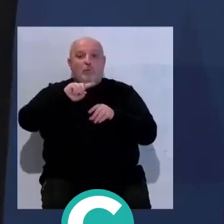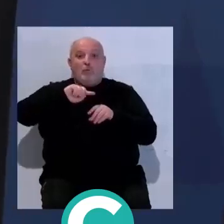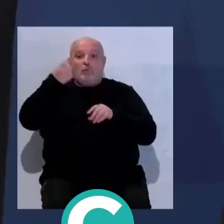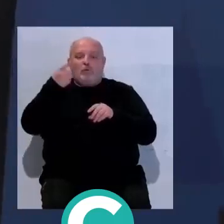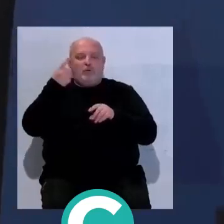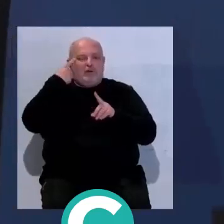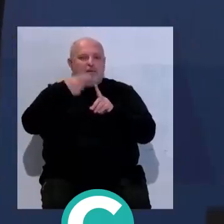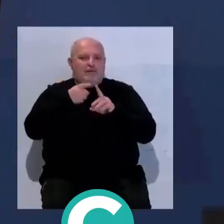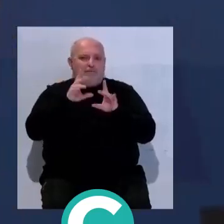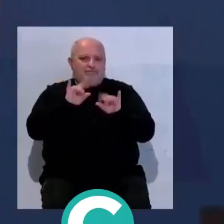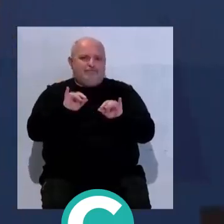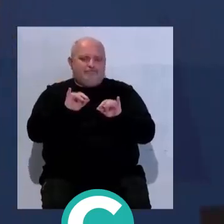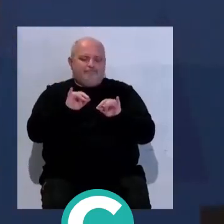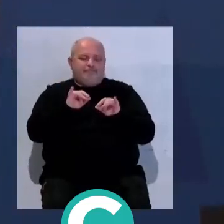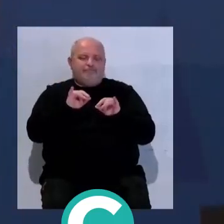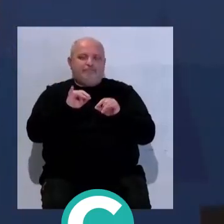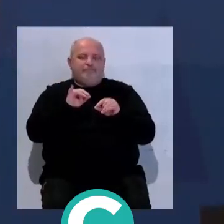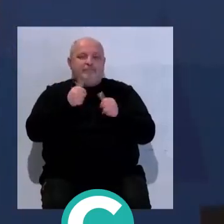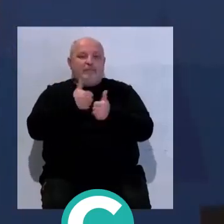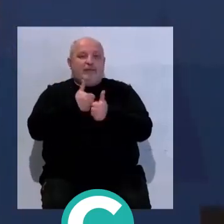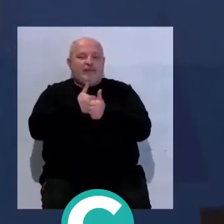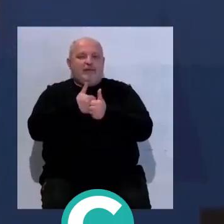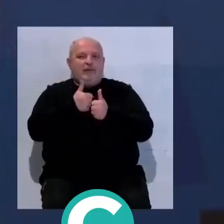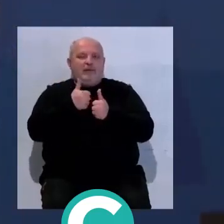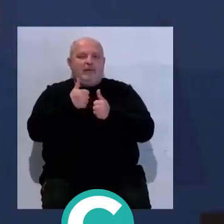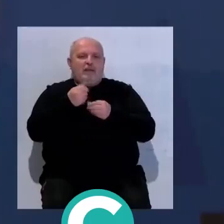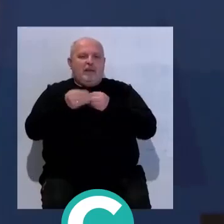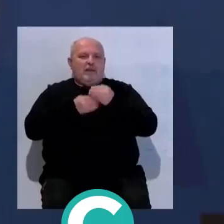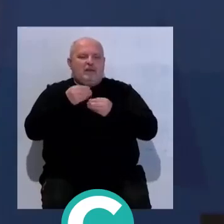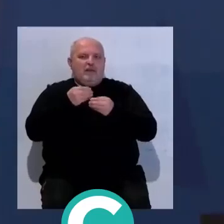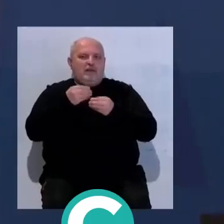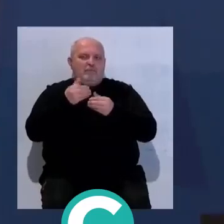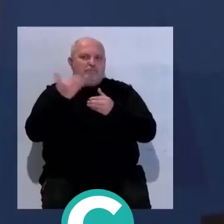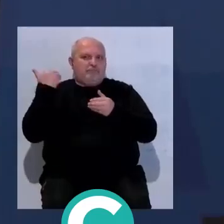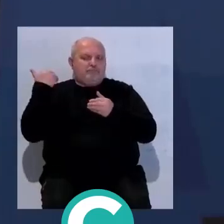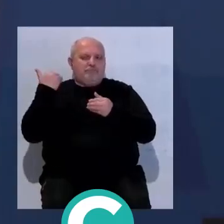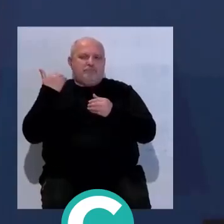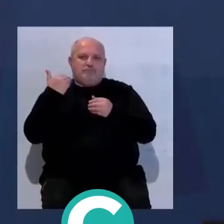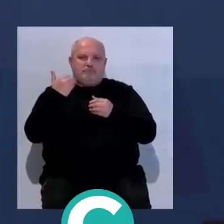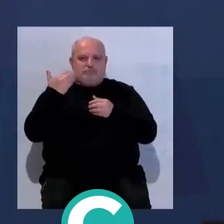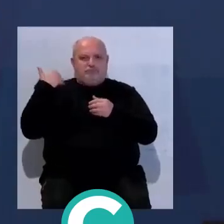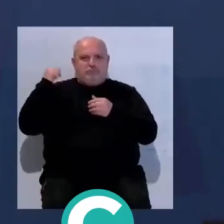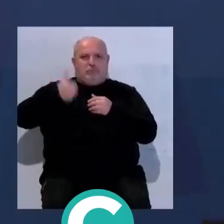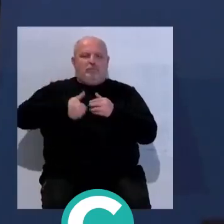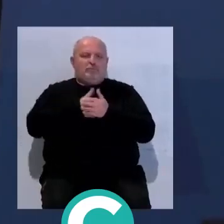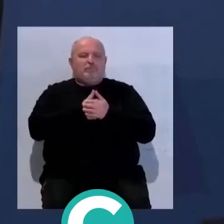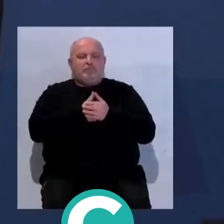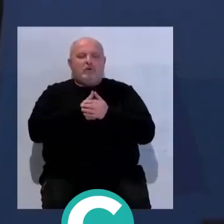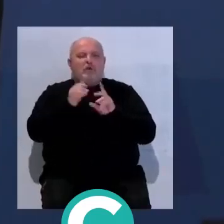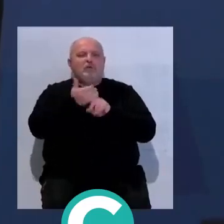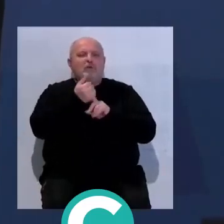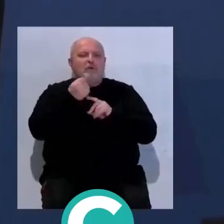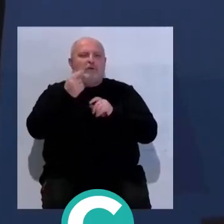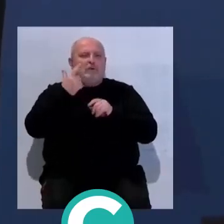grandes retos, efectivamente, que la Secretaría se impuso hace ya unos años, es conseguir